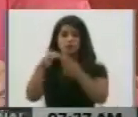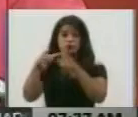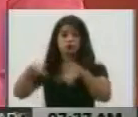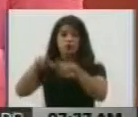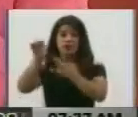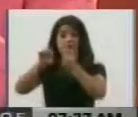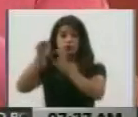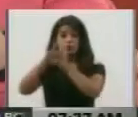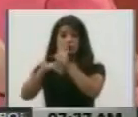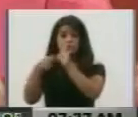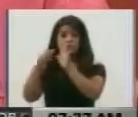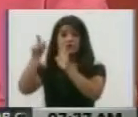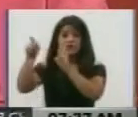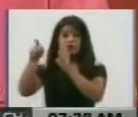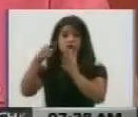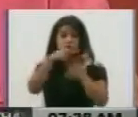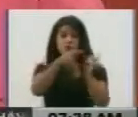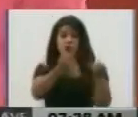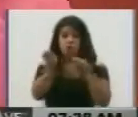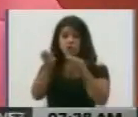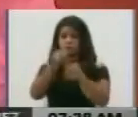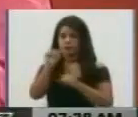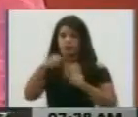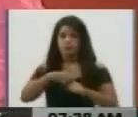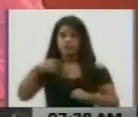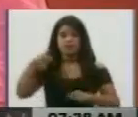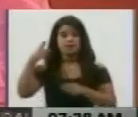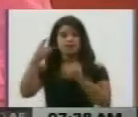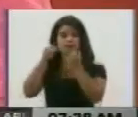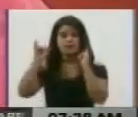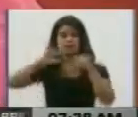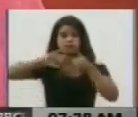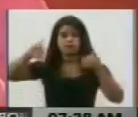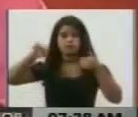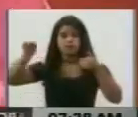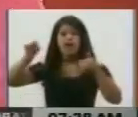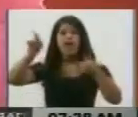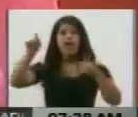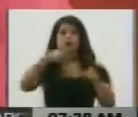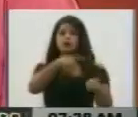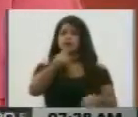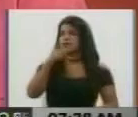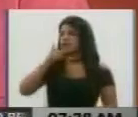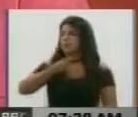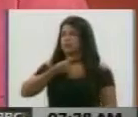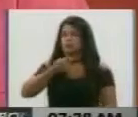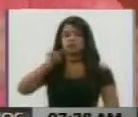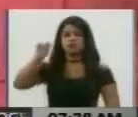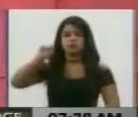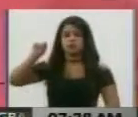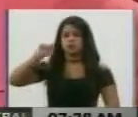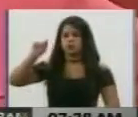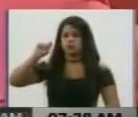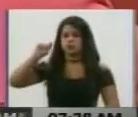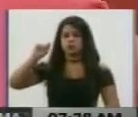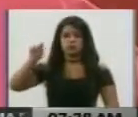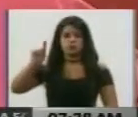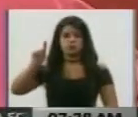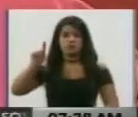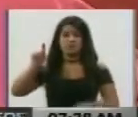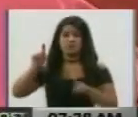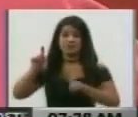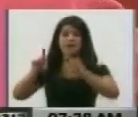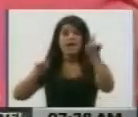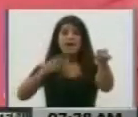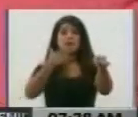sala constitucional, que todos los denuestos imaginables le lanzan a la Sala Constitucional. Pero en El